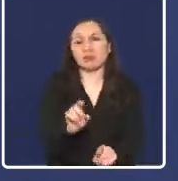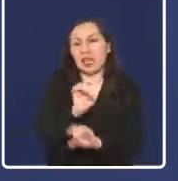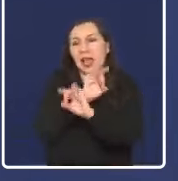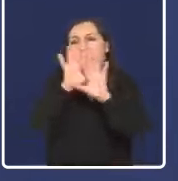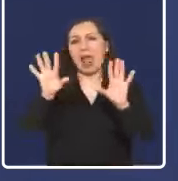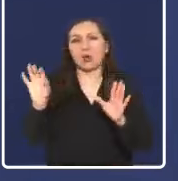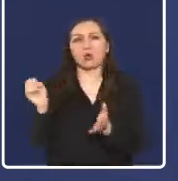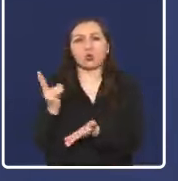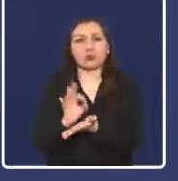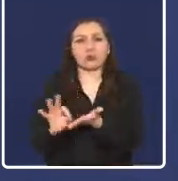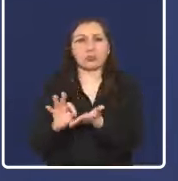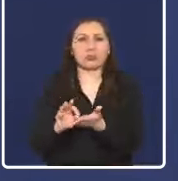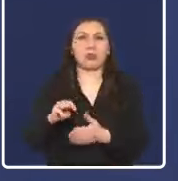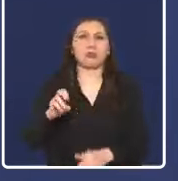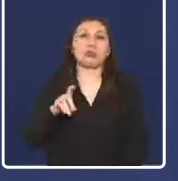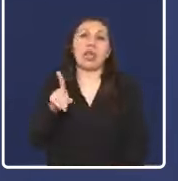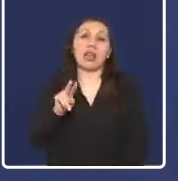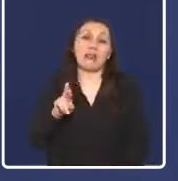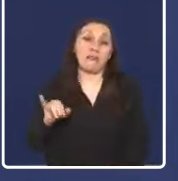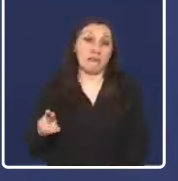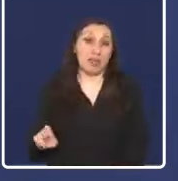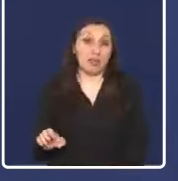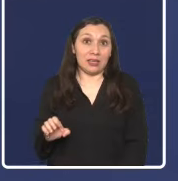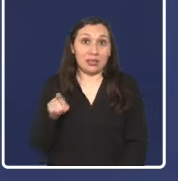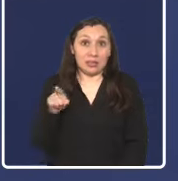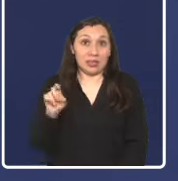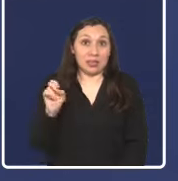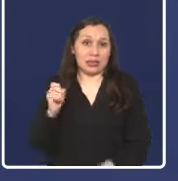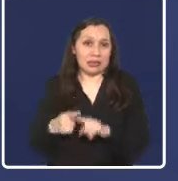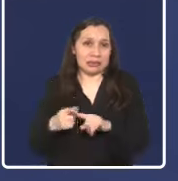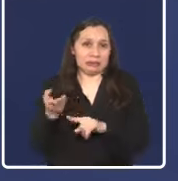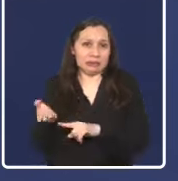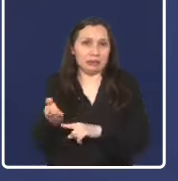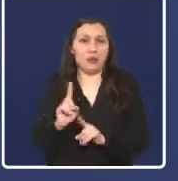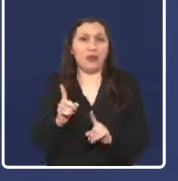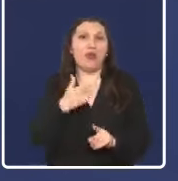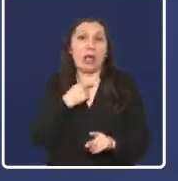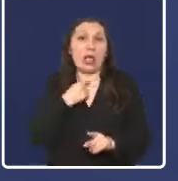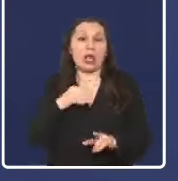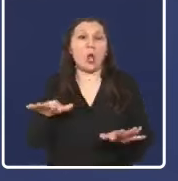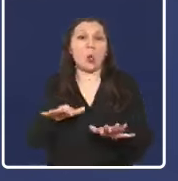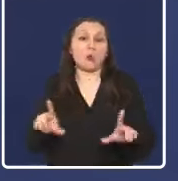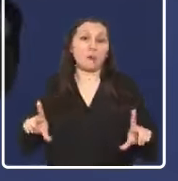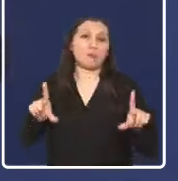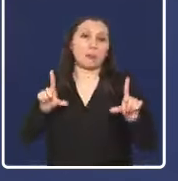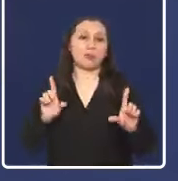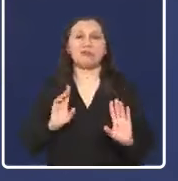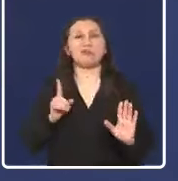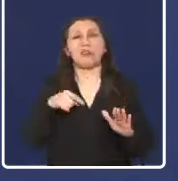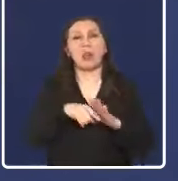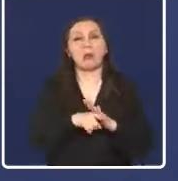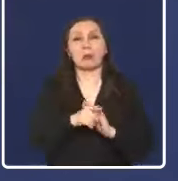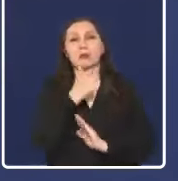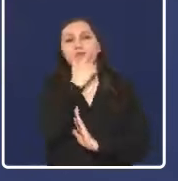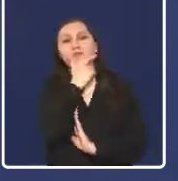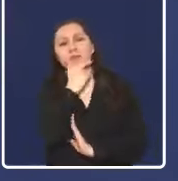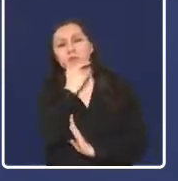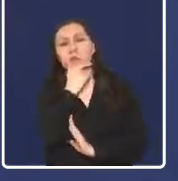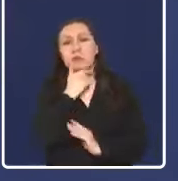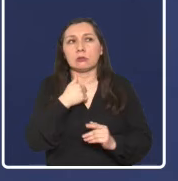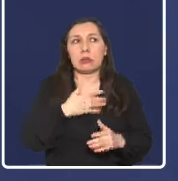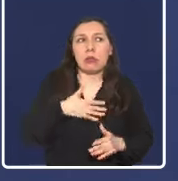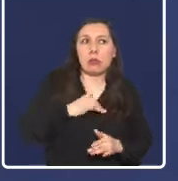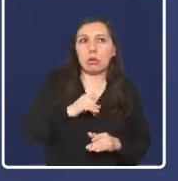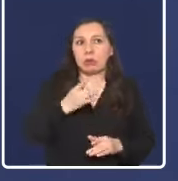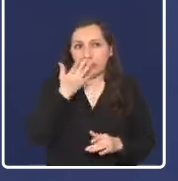subsecretario Monsalve, el ex subsecretario Monsalve, no pretendía utilizar, bueno, no sé, no voy a entrar a juzgar intenciones